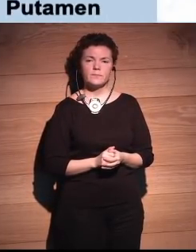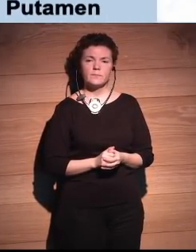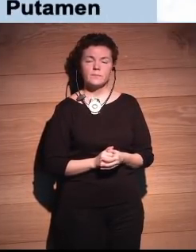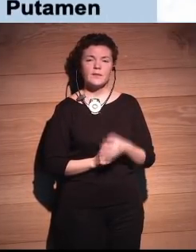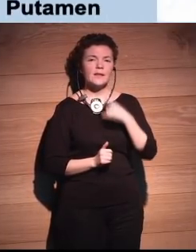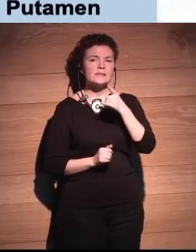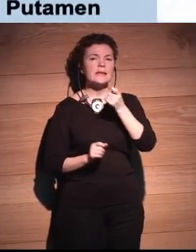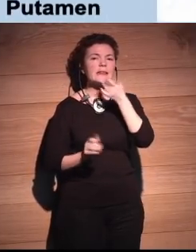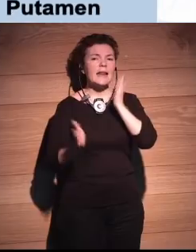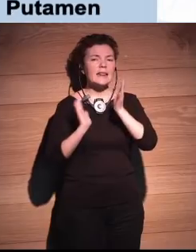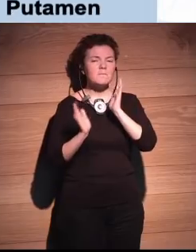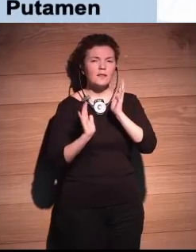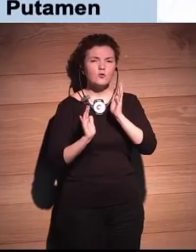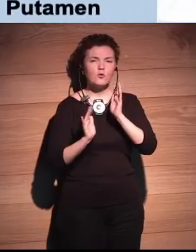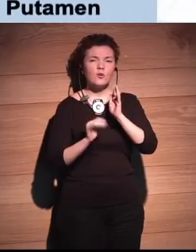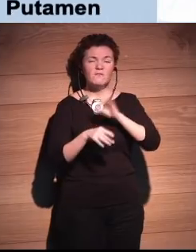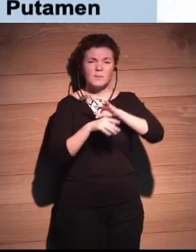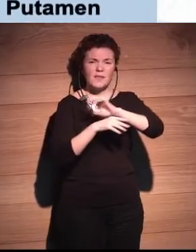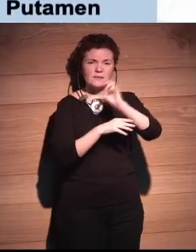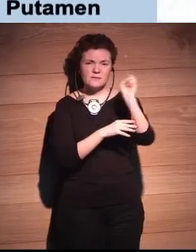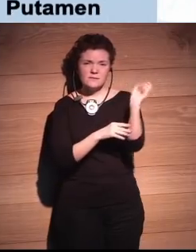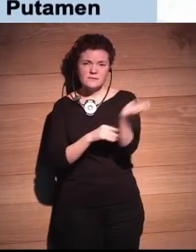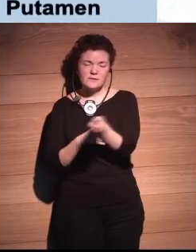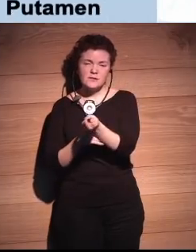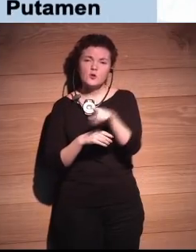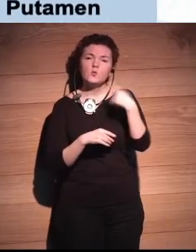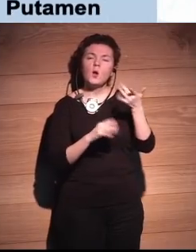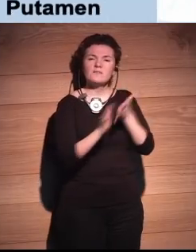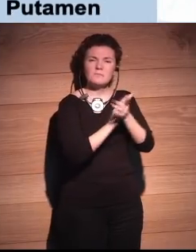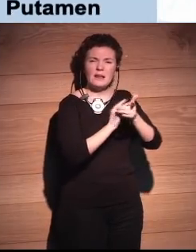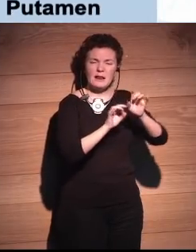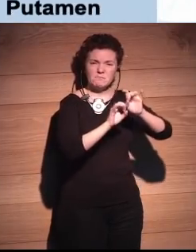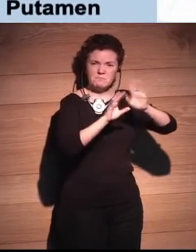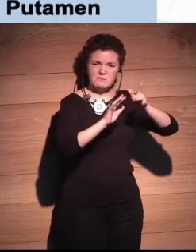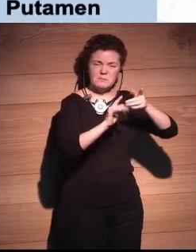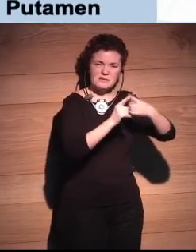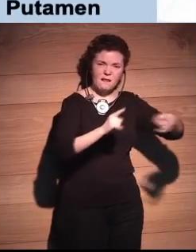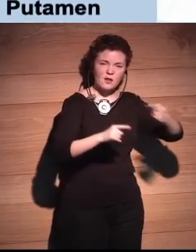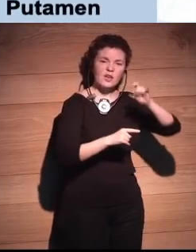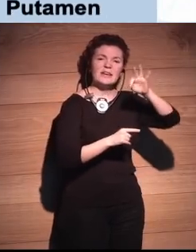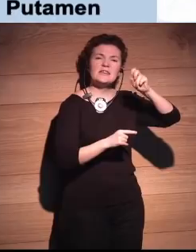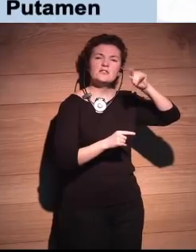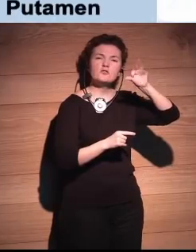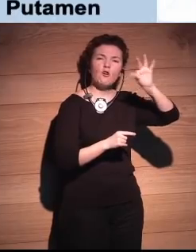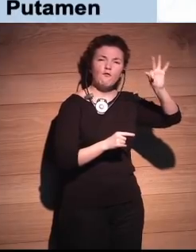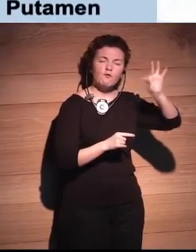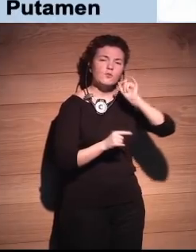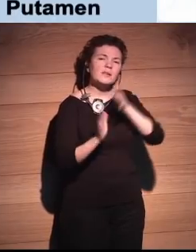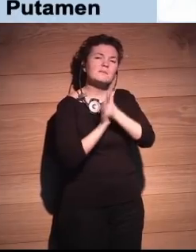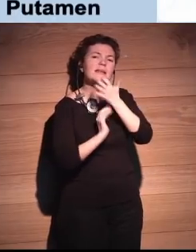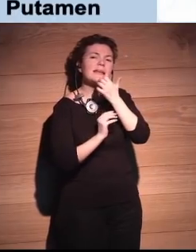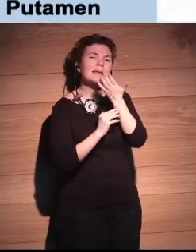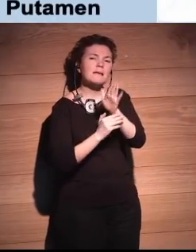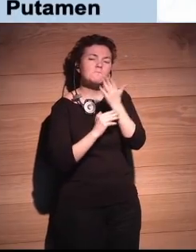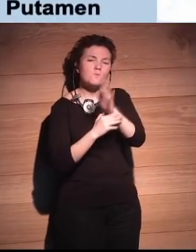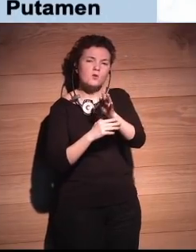Este es el tratamiento de una serie de enfermedades y ya nos contará más sobre ello Christoph. Y yo voy a contar algunos ejemplos en los